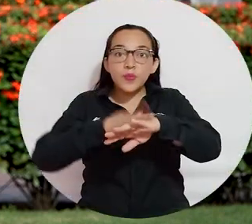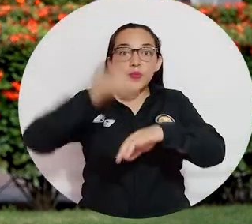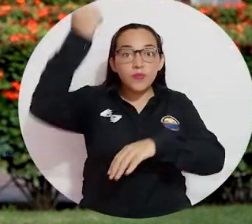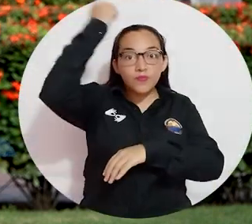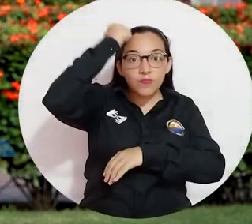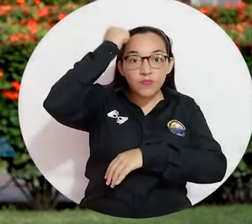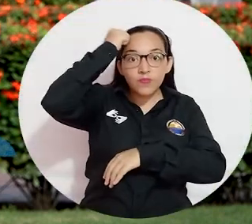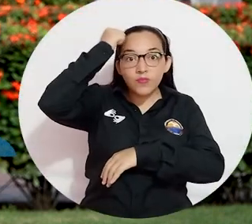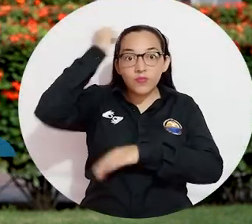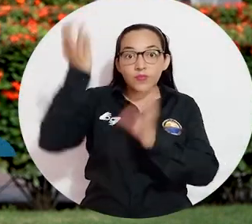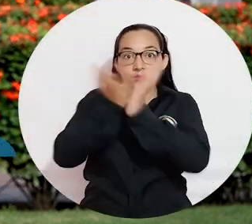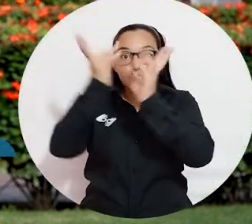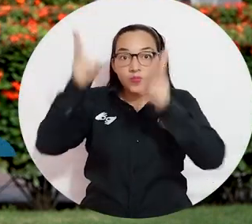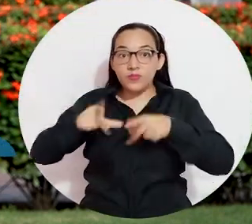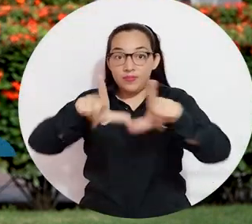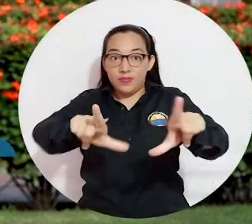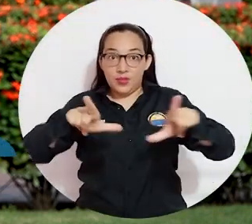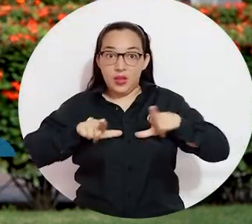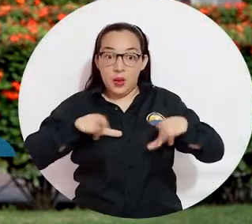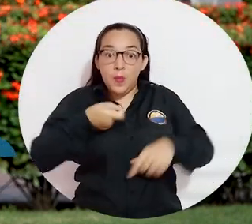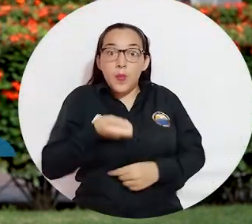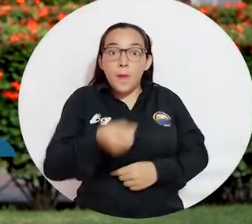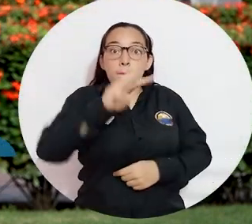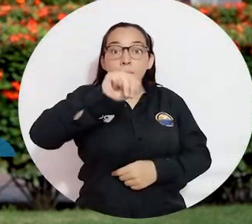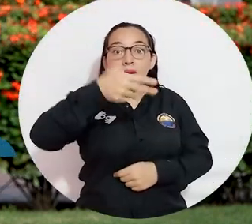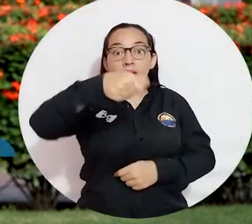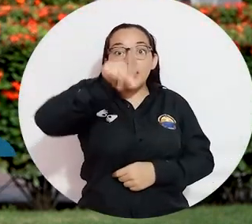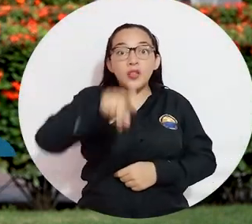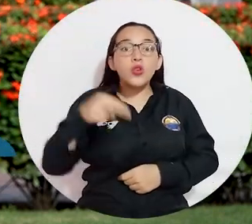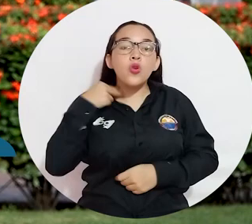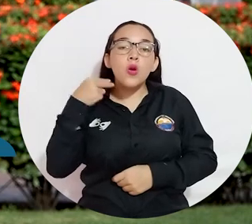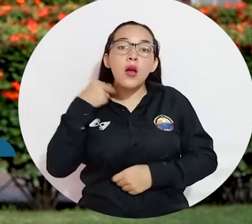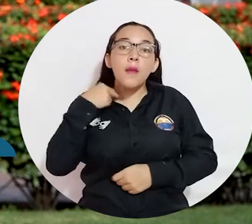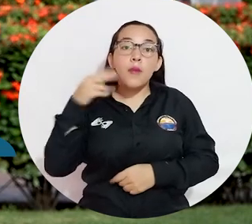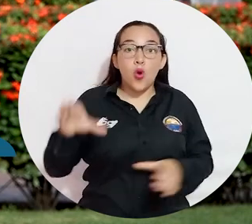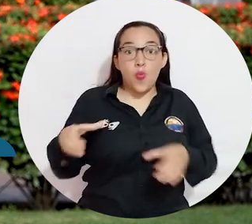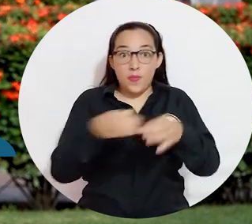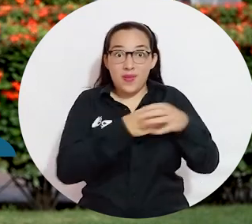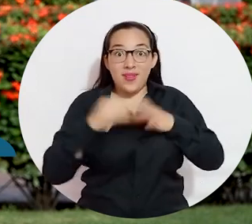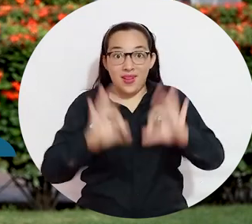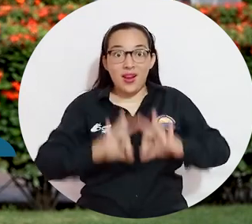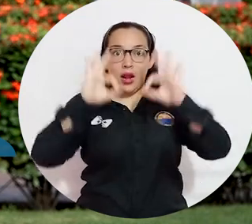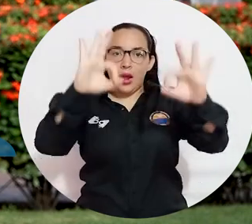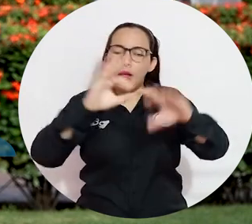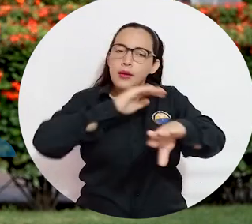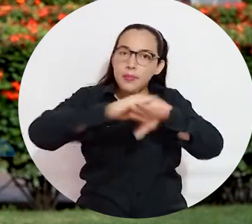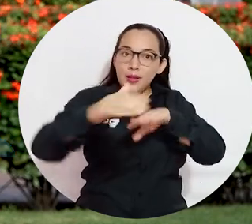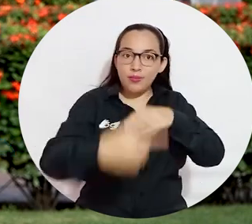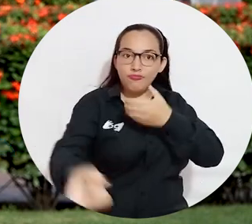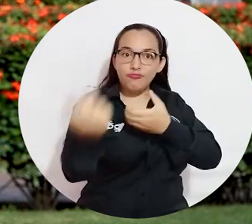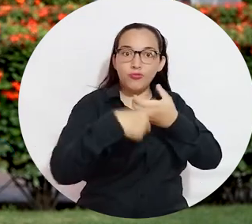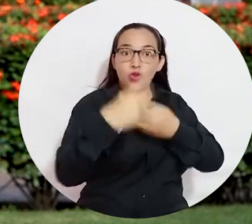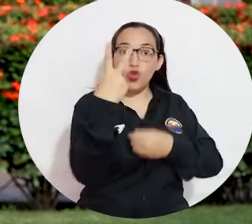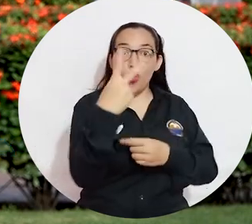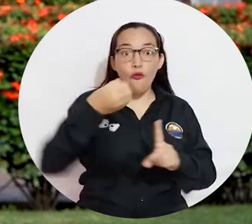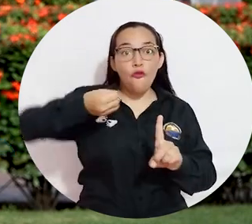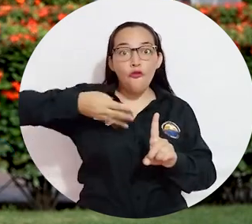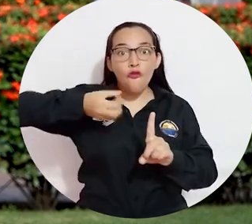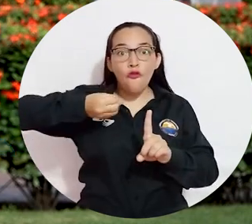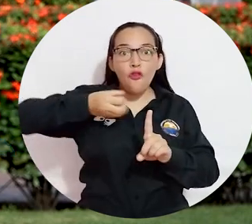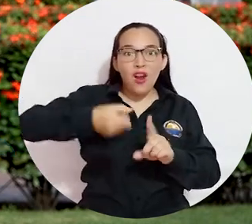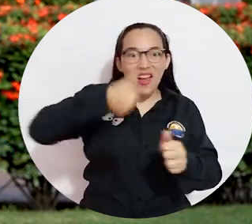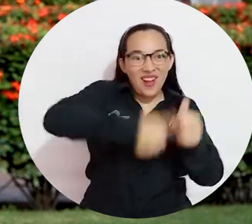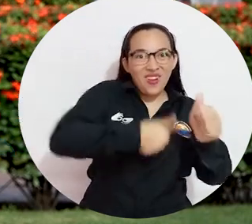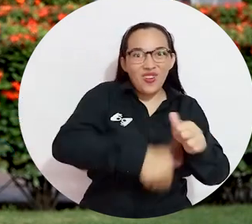Estimado docente, estudiante y graduado, este martes 16 de noviembre el Comité de Garantías te invita cordialmente a que te conectes a los dos foros de